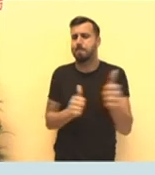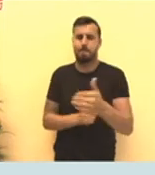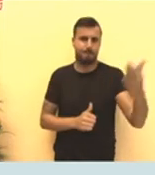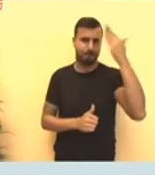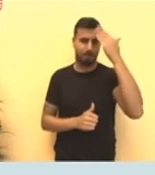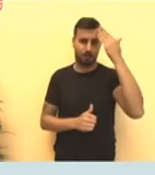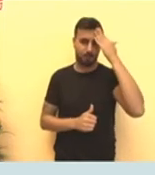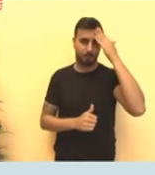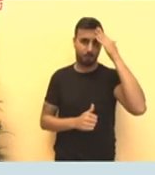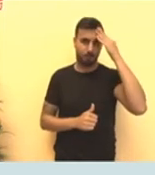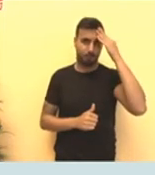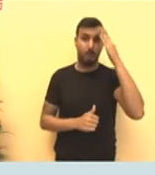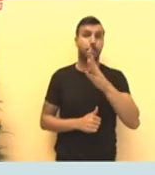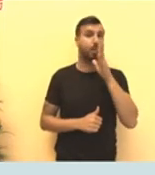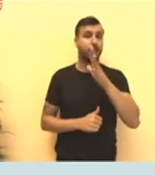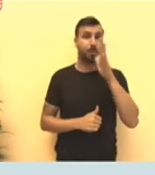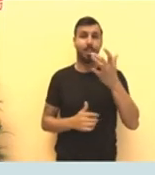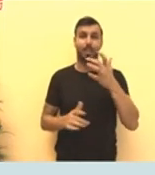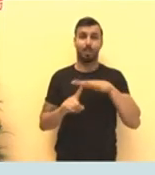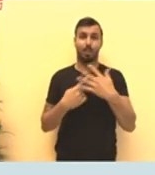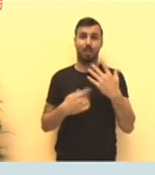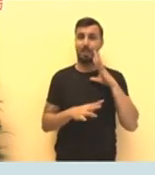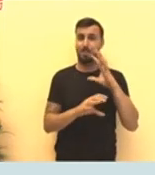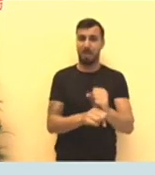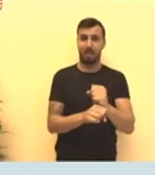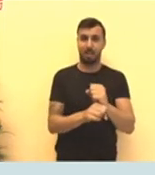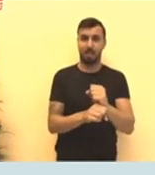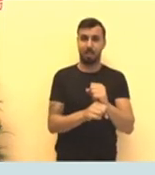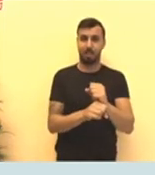primordial, porque las situaciones de dependencia se crean.